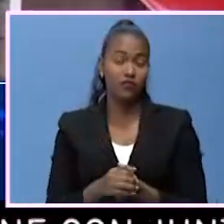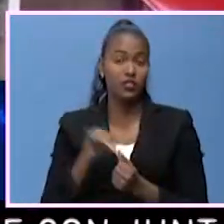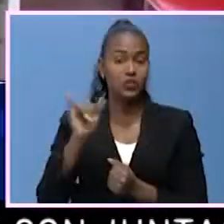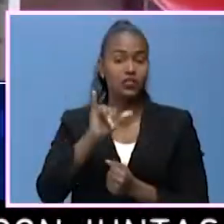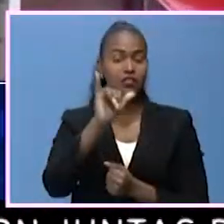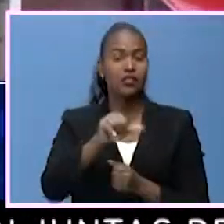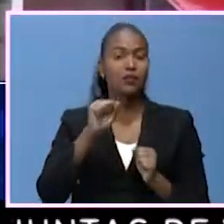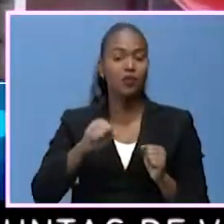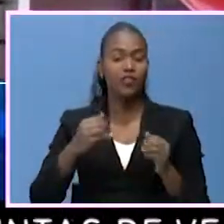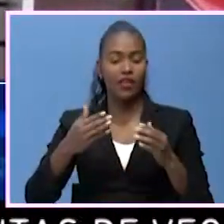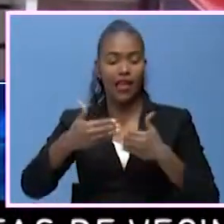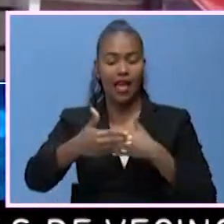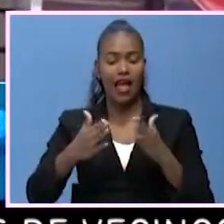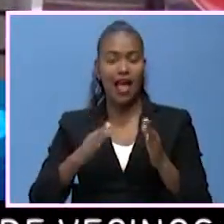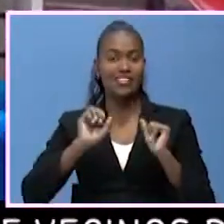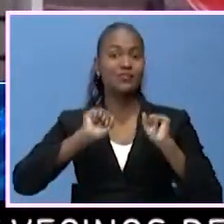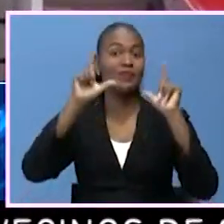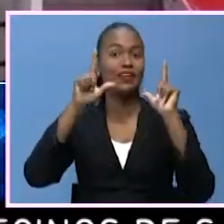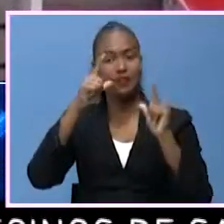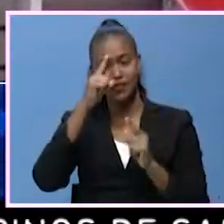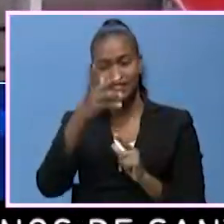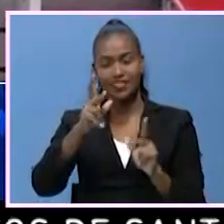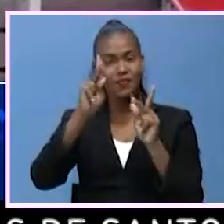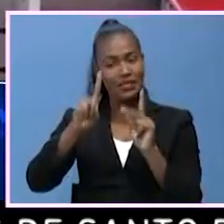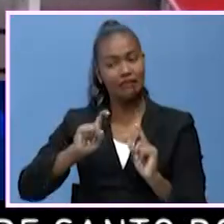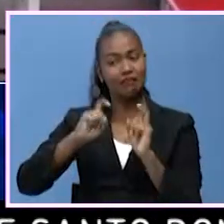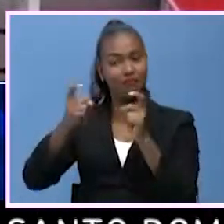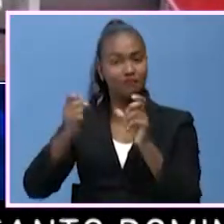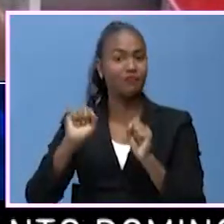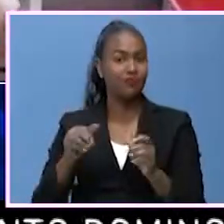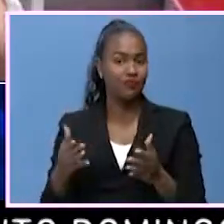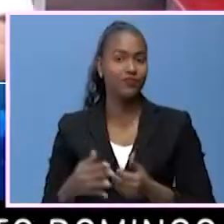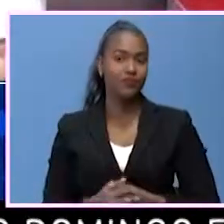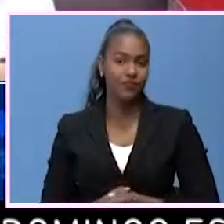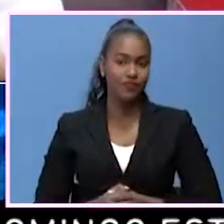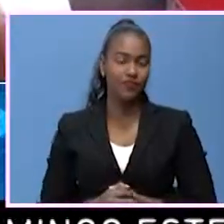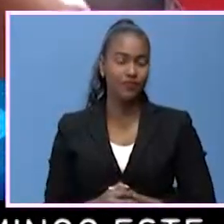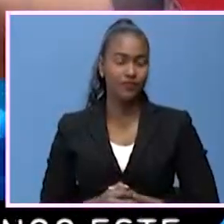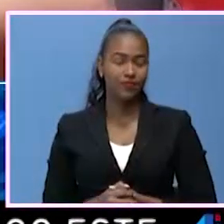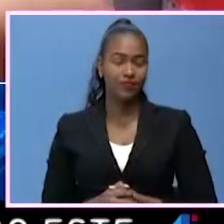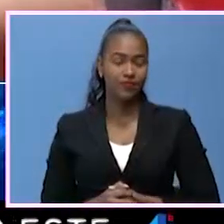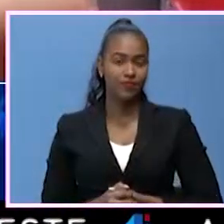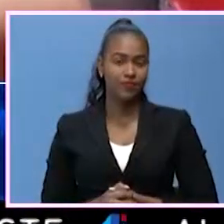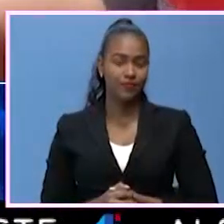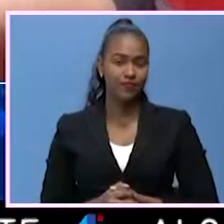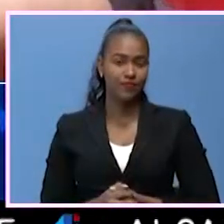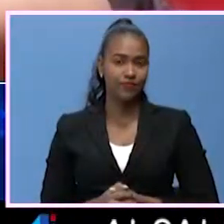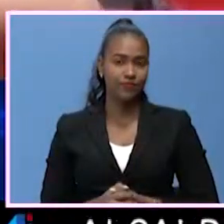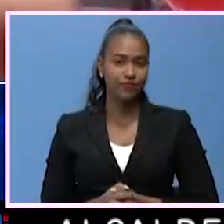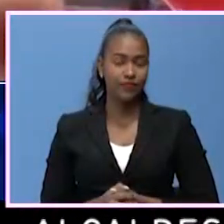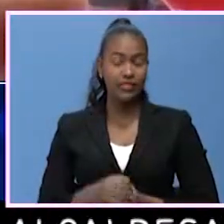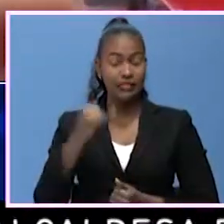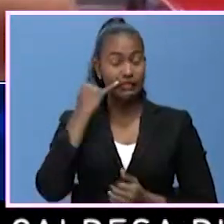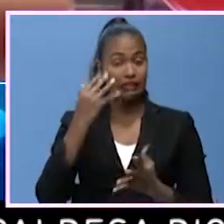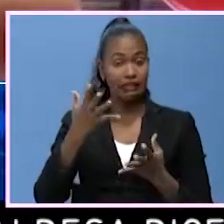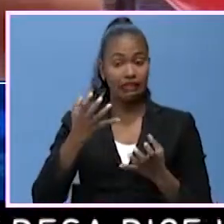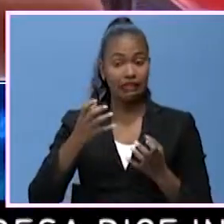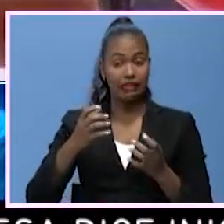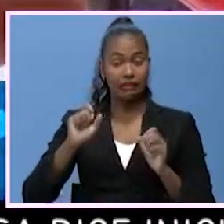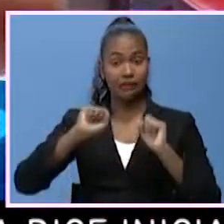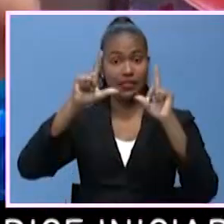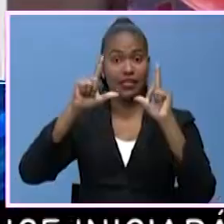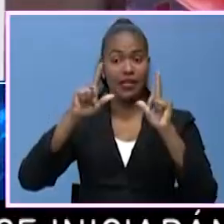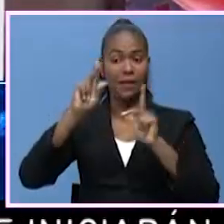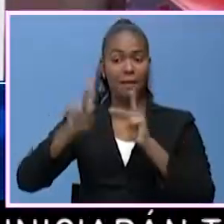así haces una caja sorpresa para esta persona. Muy bien, caja sorpresa. Quiera sorprender a la su